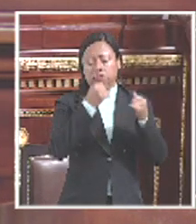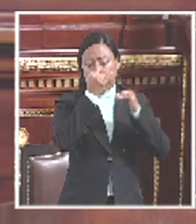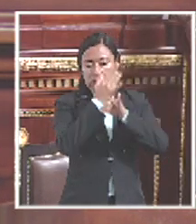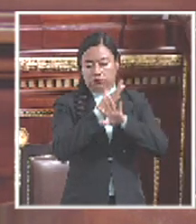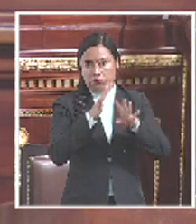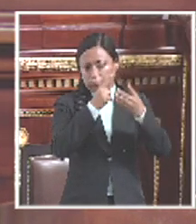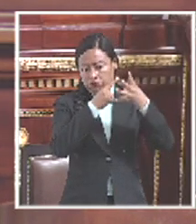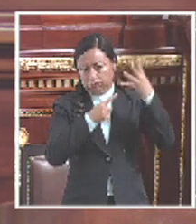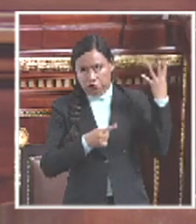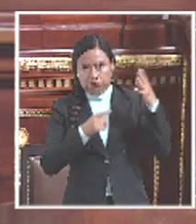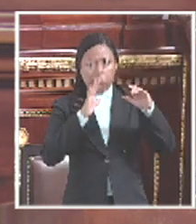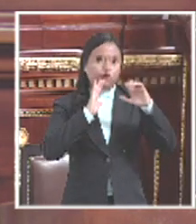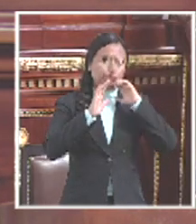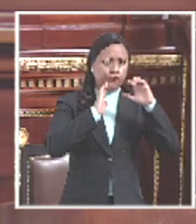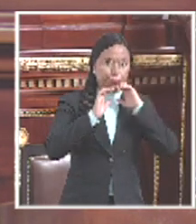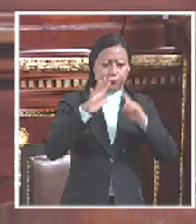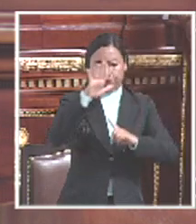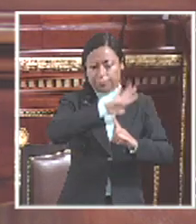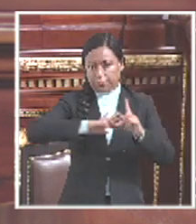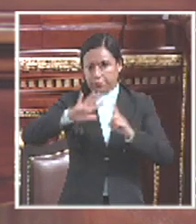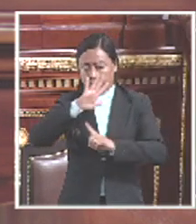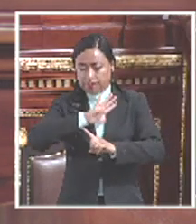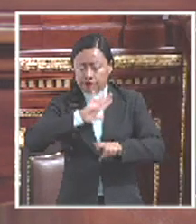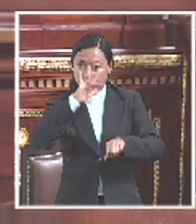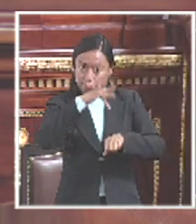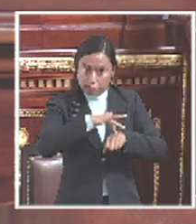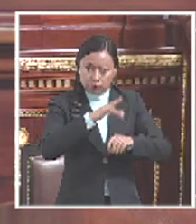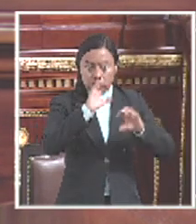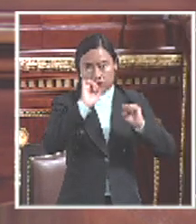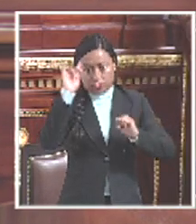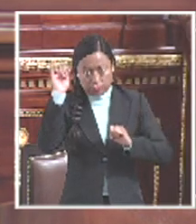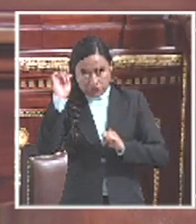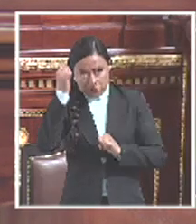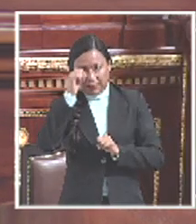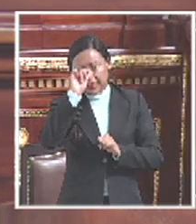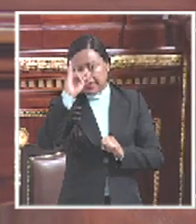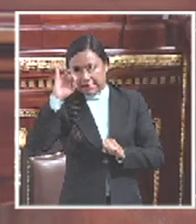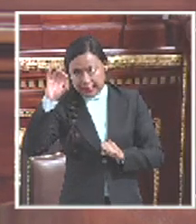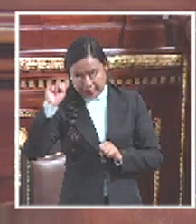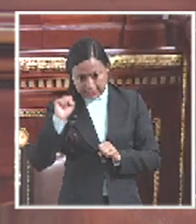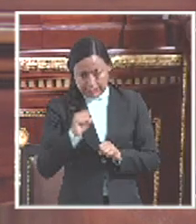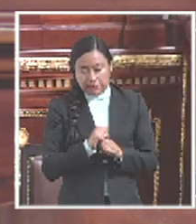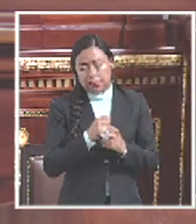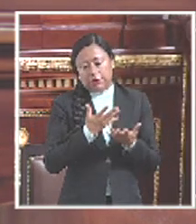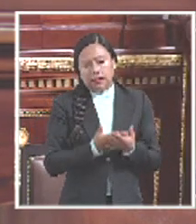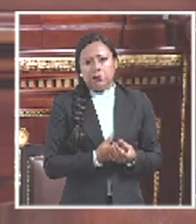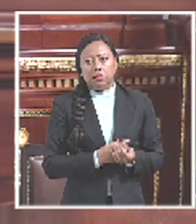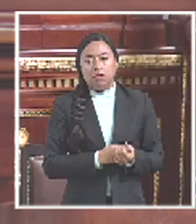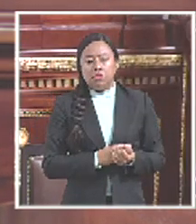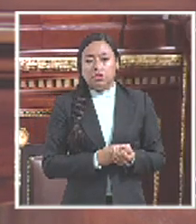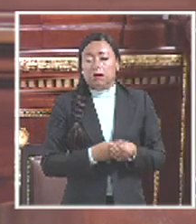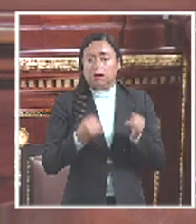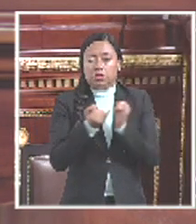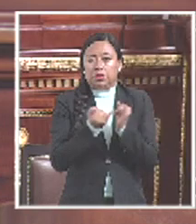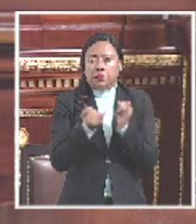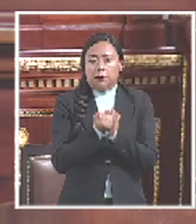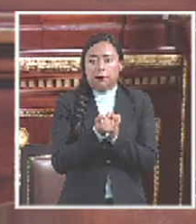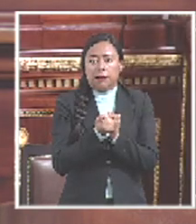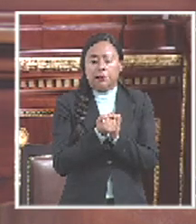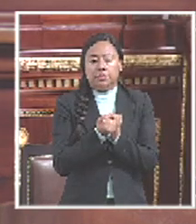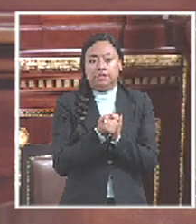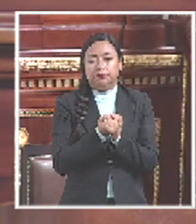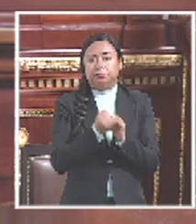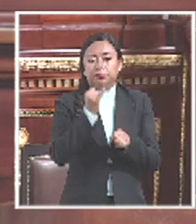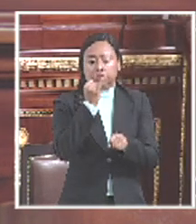información, comunicación, el entorno físico y las tecnologías de la información y comunicaciones. A la indiscapacidad,